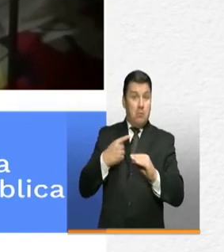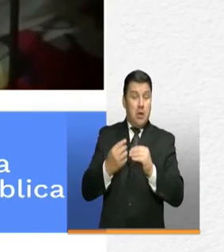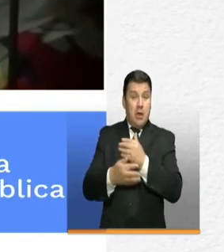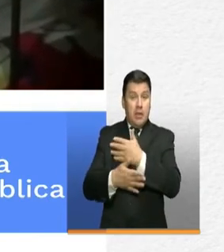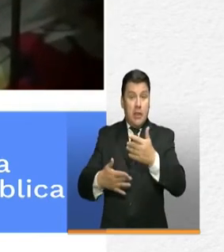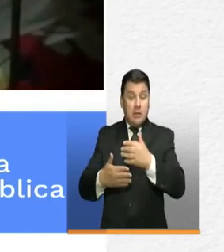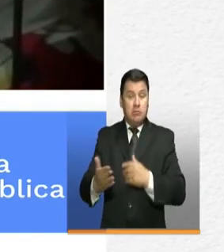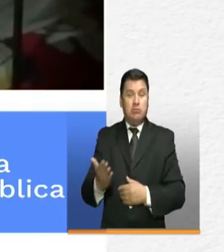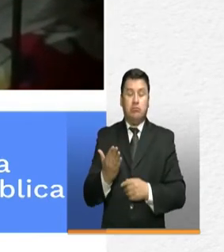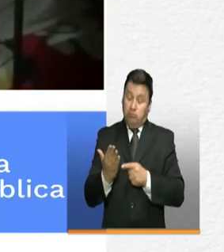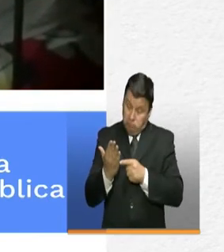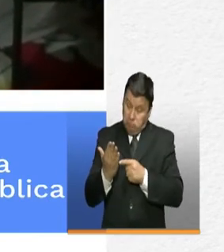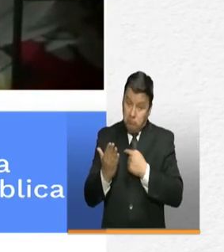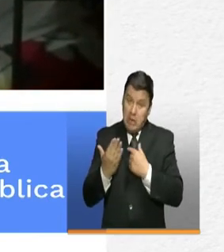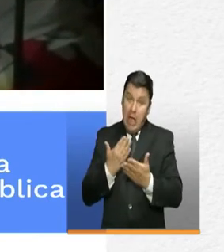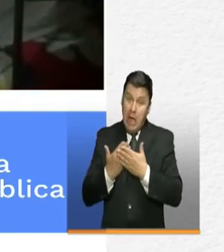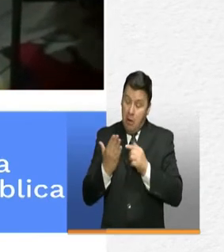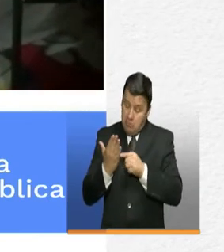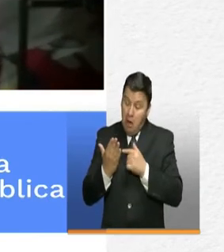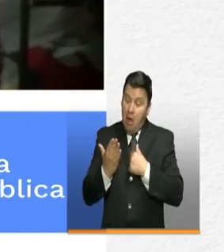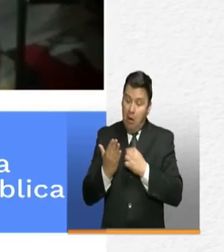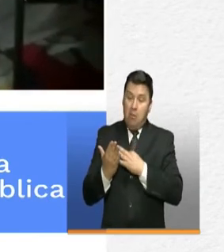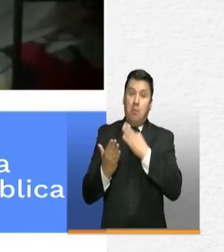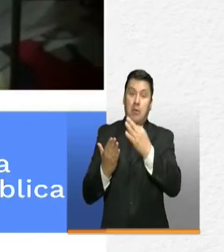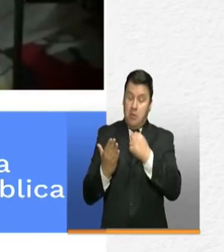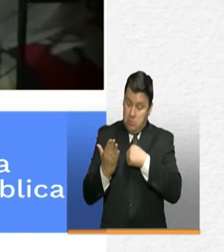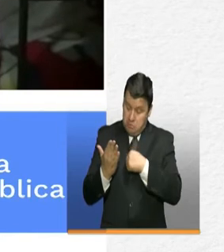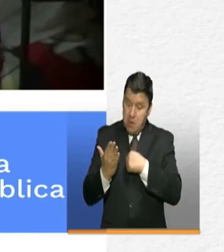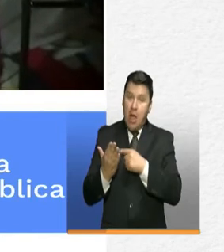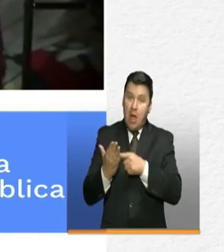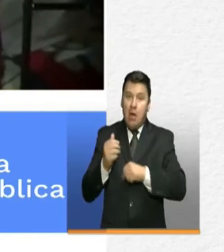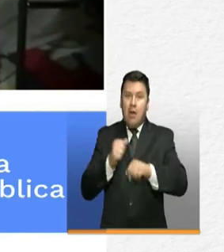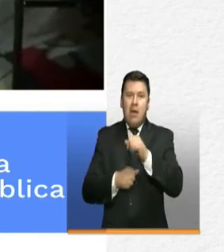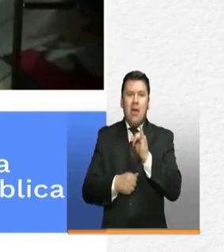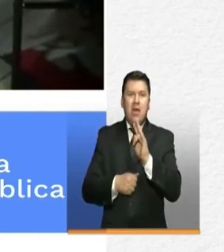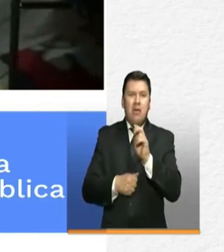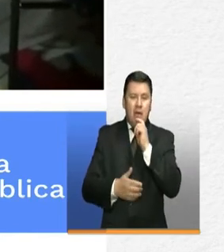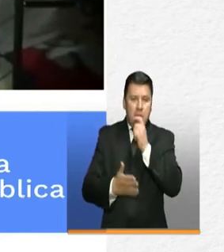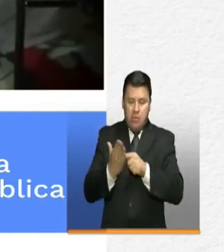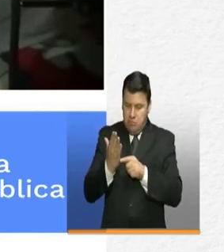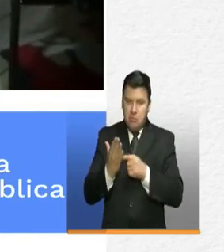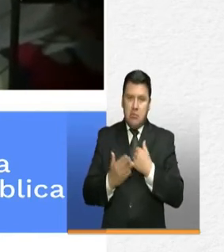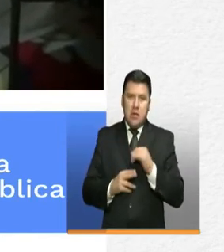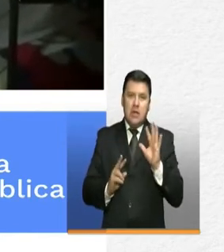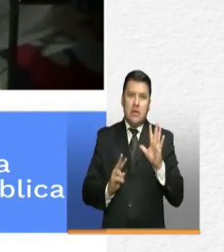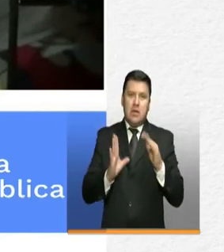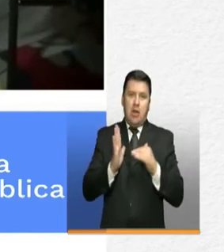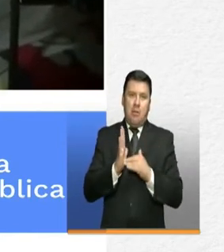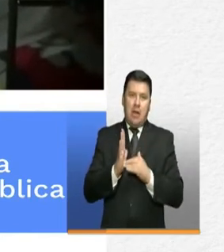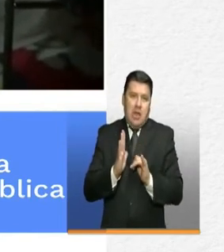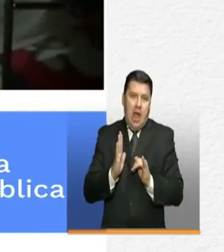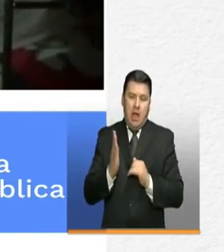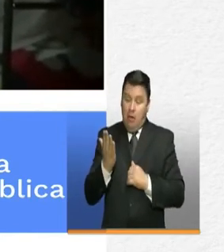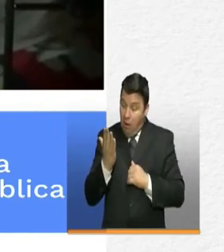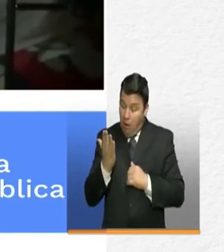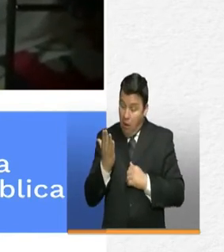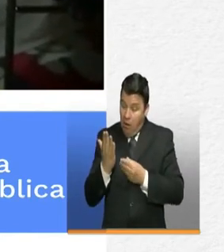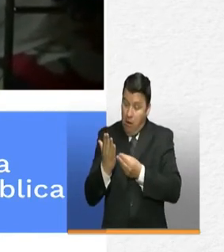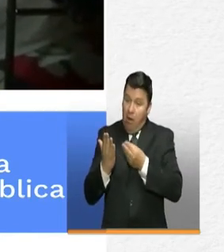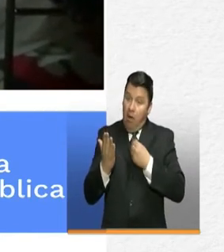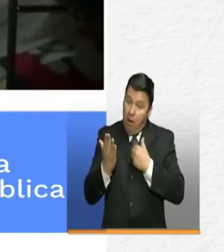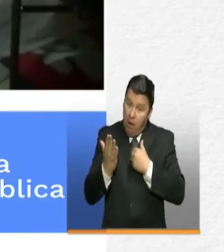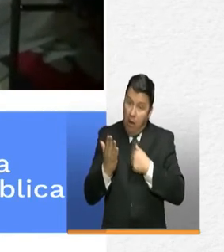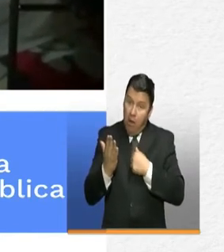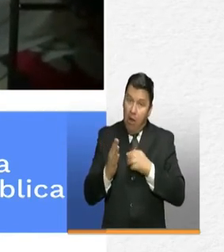texto donde me informan que salí favorecida sobre la compensación del IVA. Recibí 75 mil pesos y lo suplí sobre